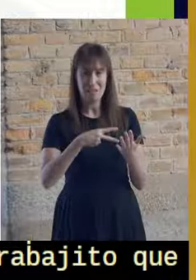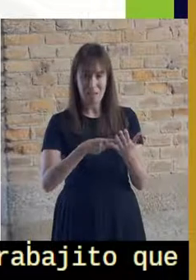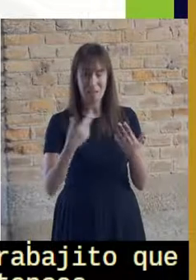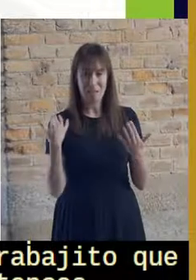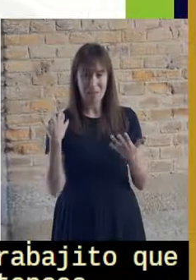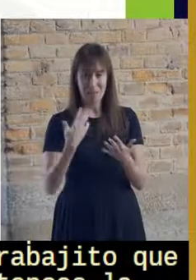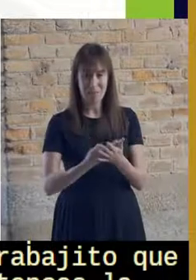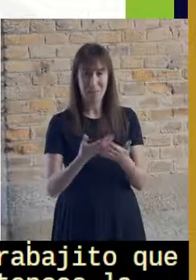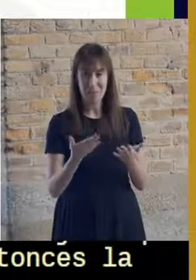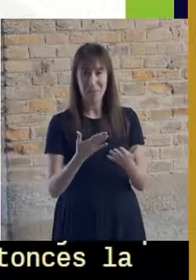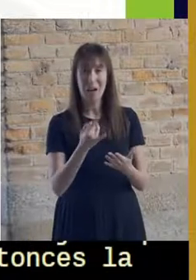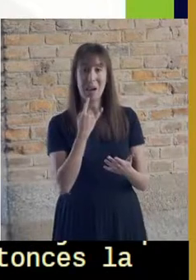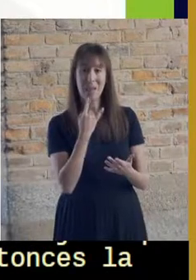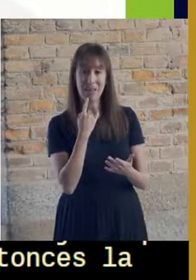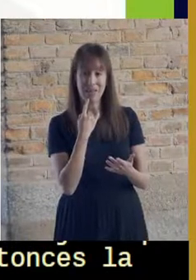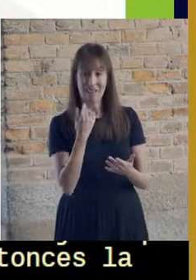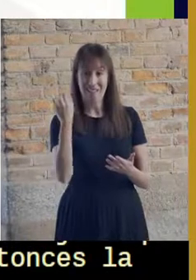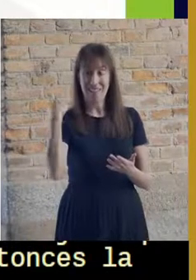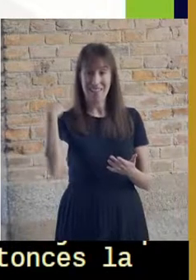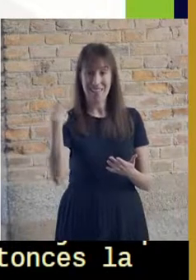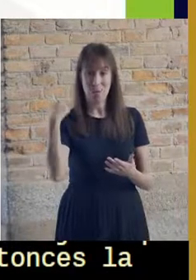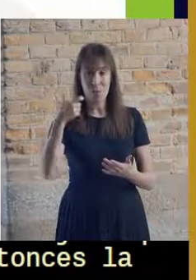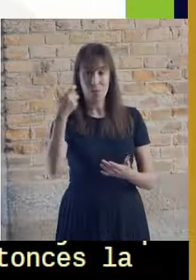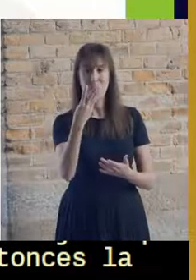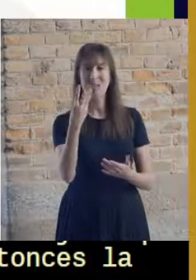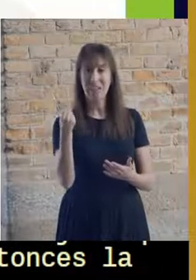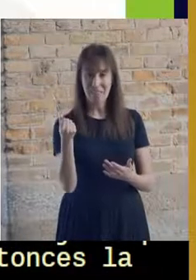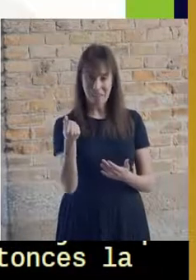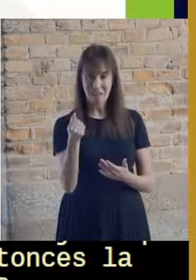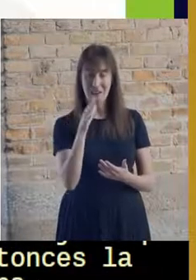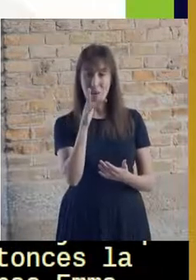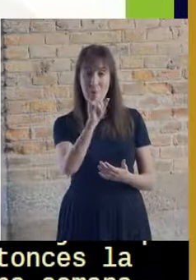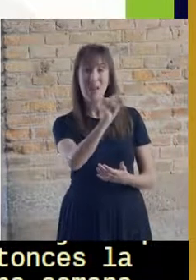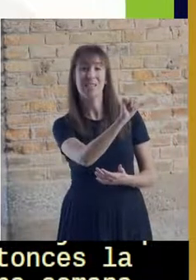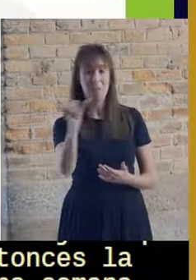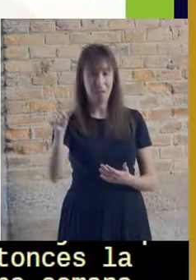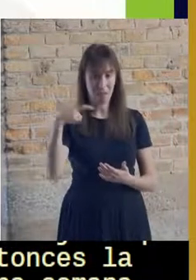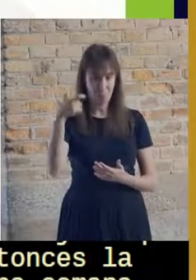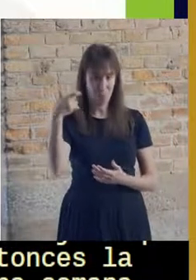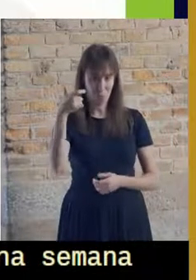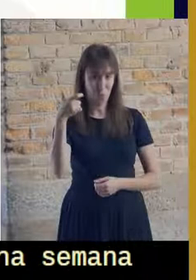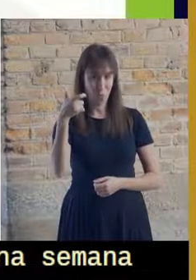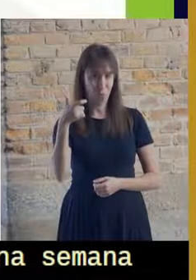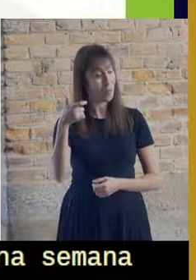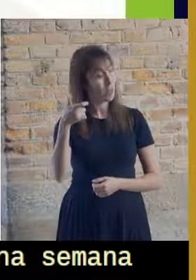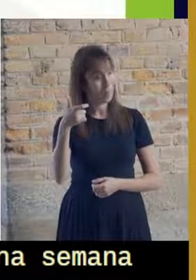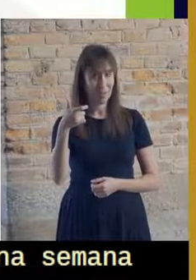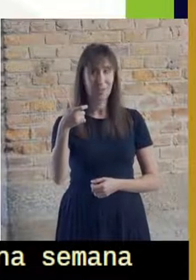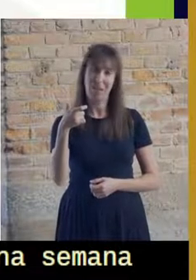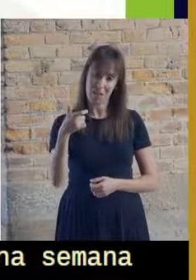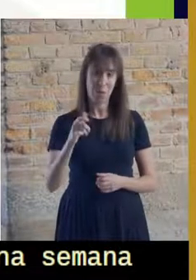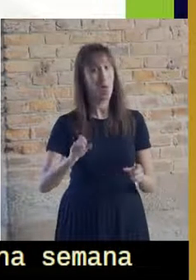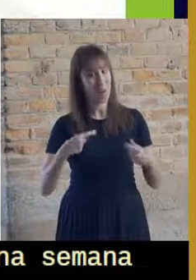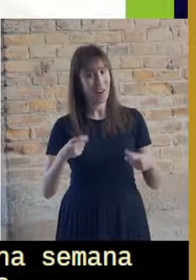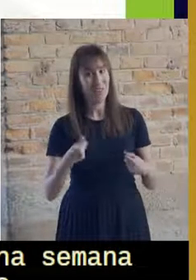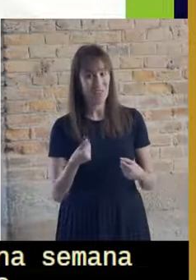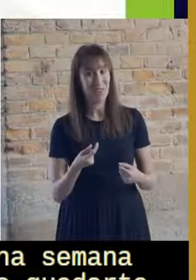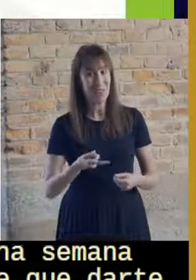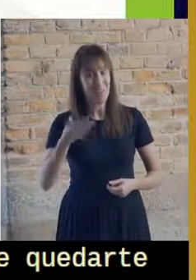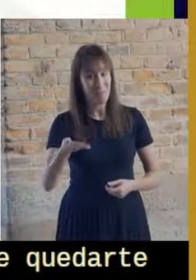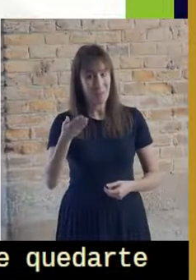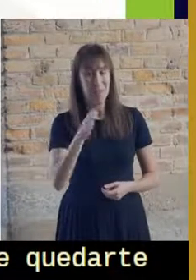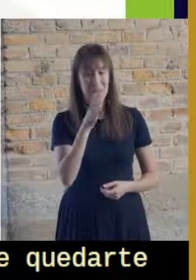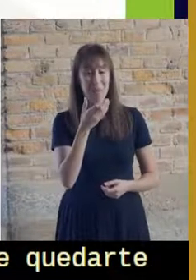entonces la batería antes durado 3 días si no me equivoco ahora duró una semana que eso es un gasto de bolsillo que luego dices es que el quedarte